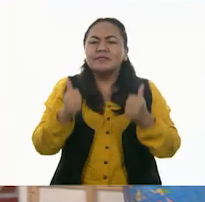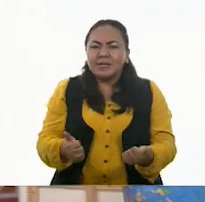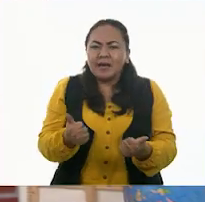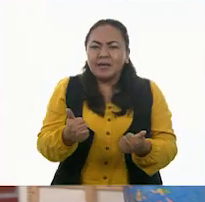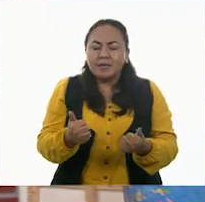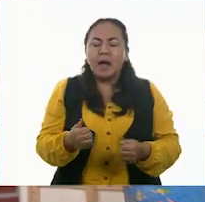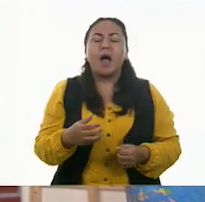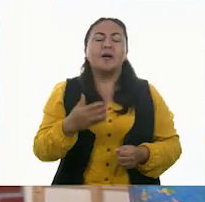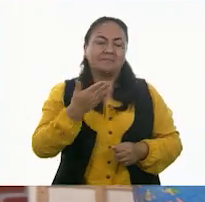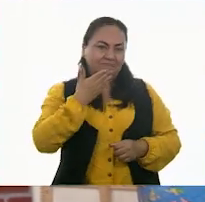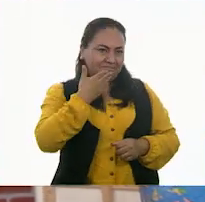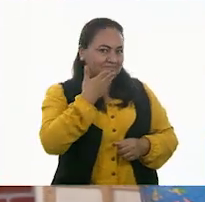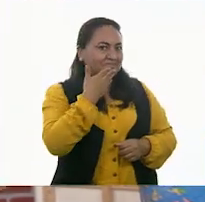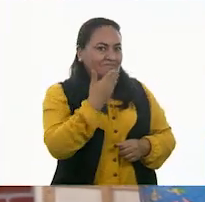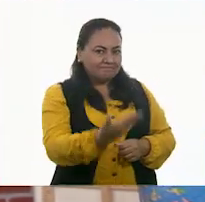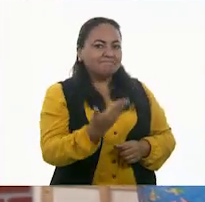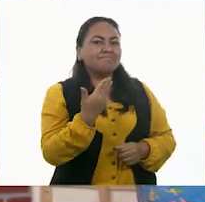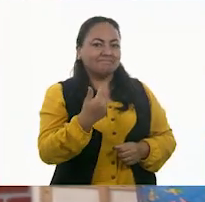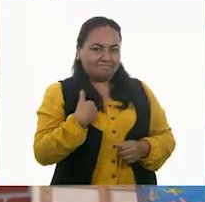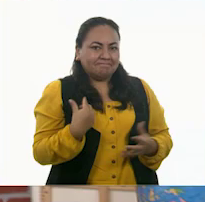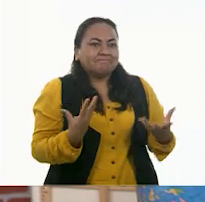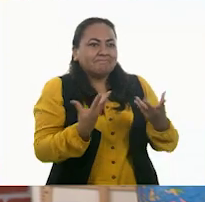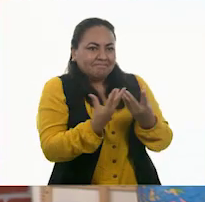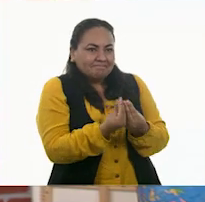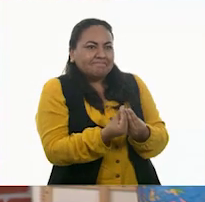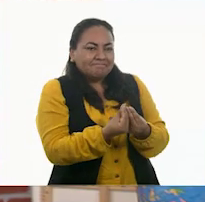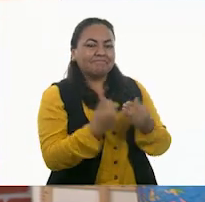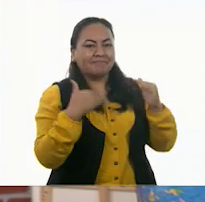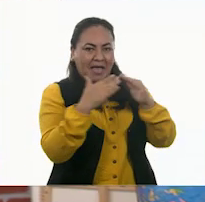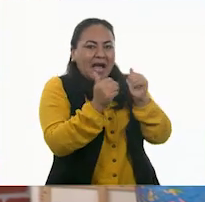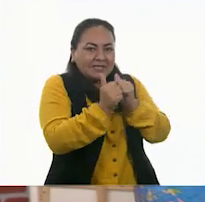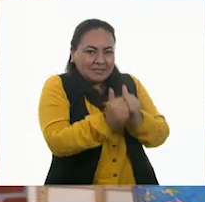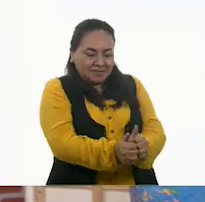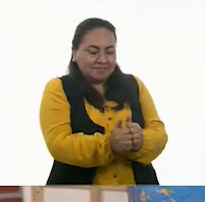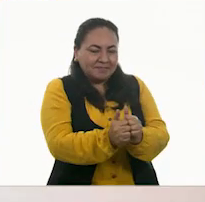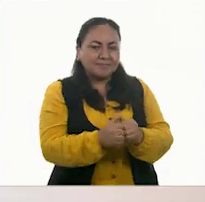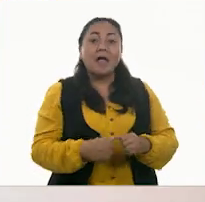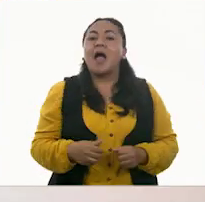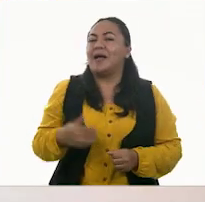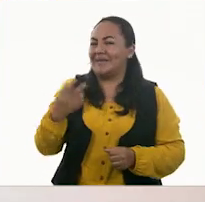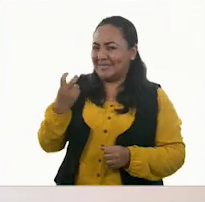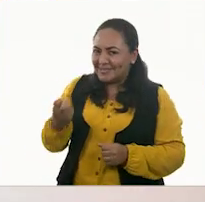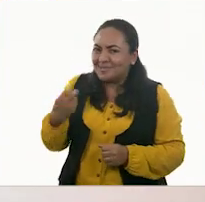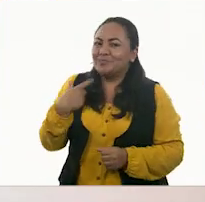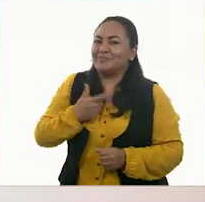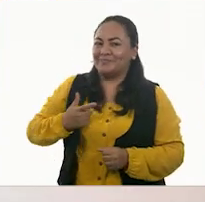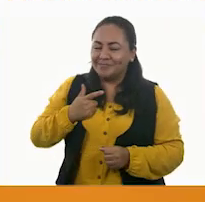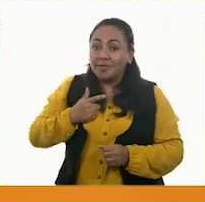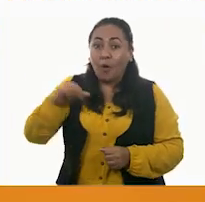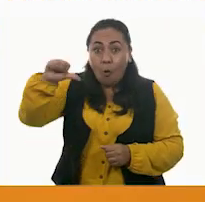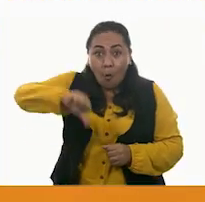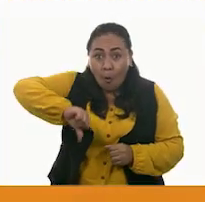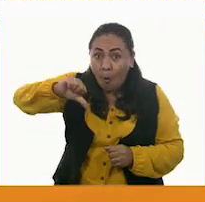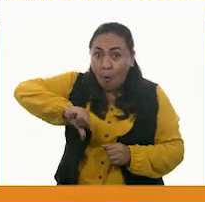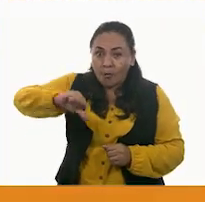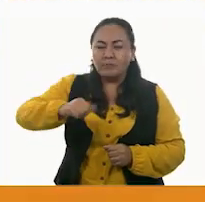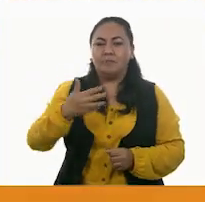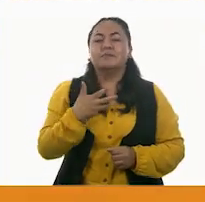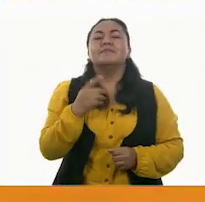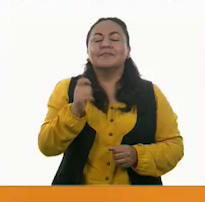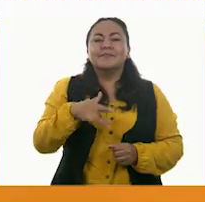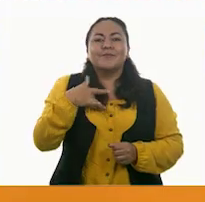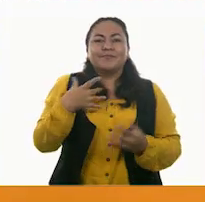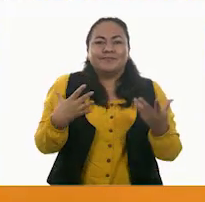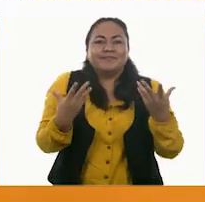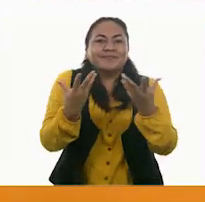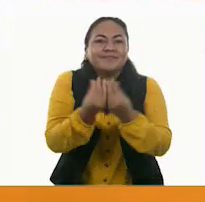Aníbal. Gustoso estar con todos ustedes aquí en casita y desde aquí. Eso me da muchísimo gusto porque hoy tenemos el gusto de